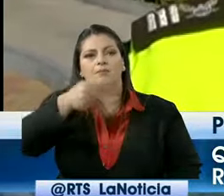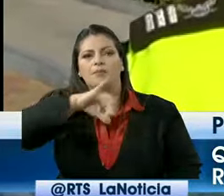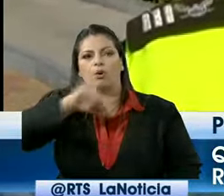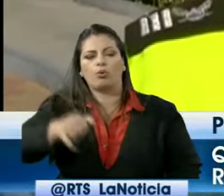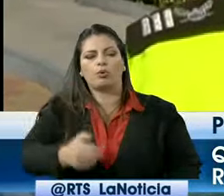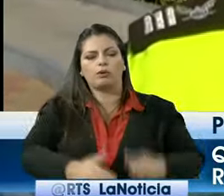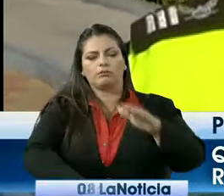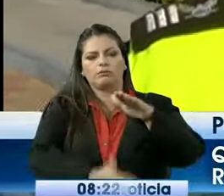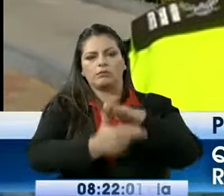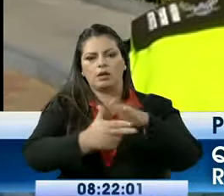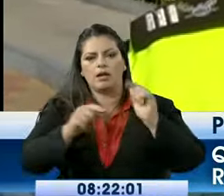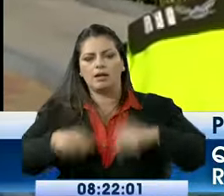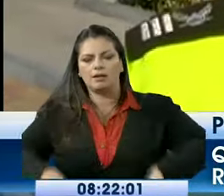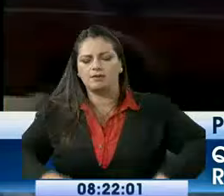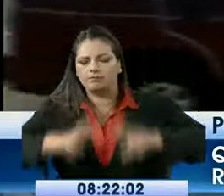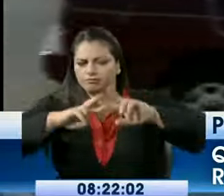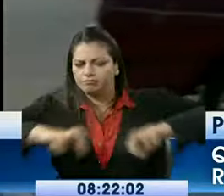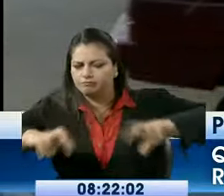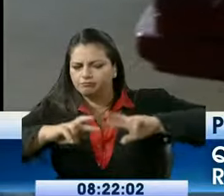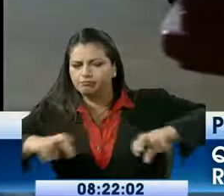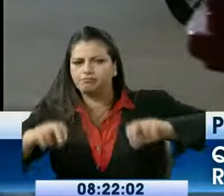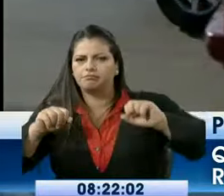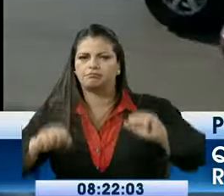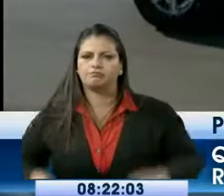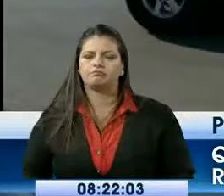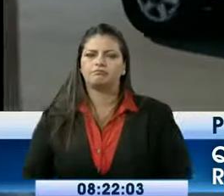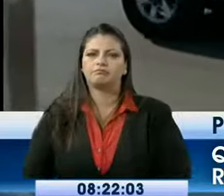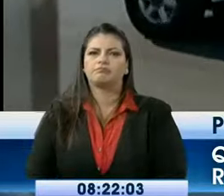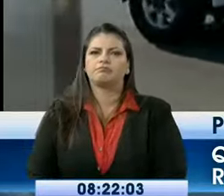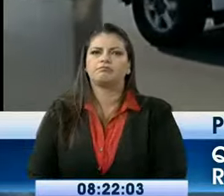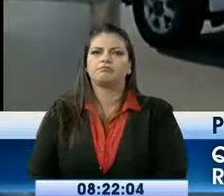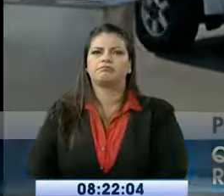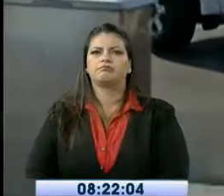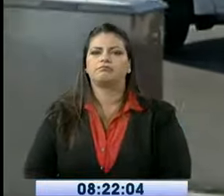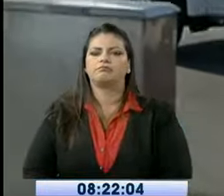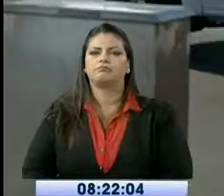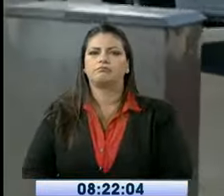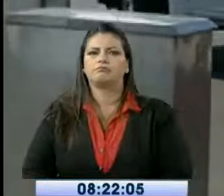medio de la legal la devolución. Informó Luciola Salazar.